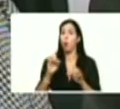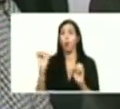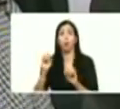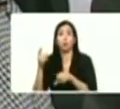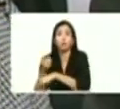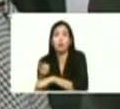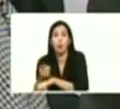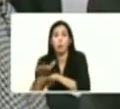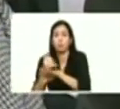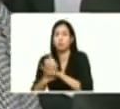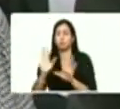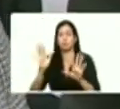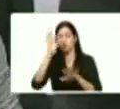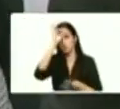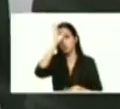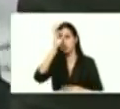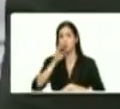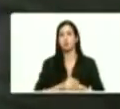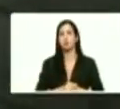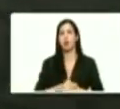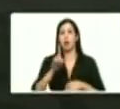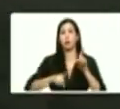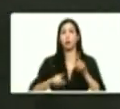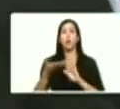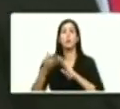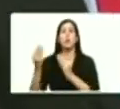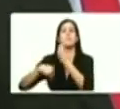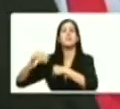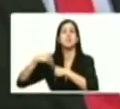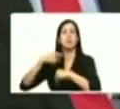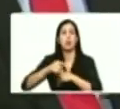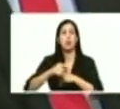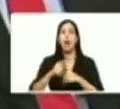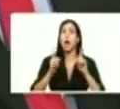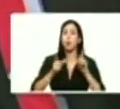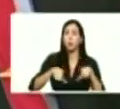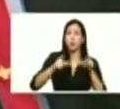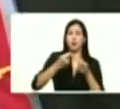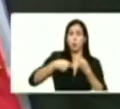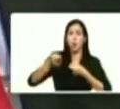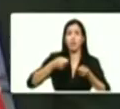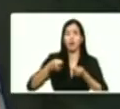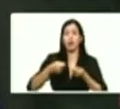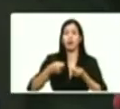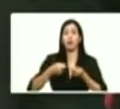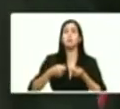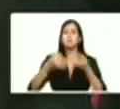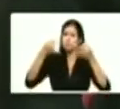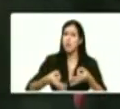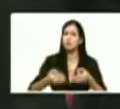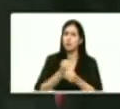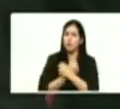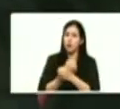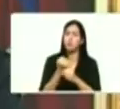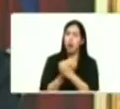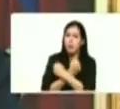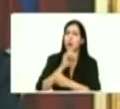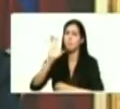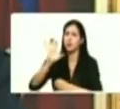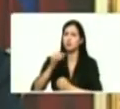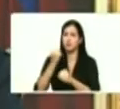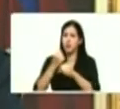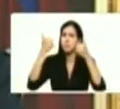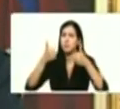las comunidades nos dicen que hay bodegueros que funcionan y son verdaderos patriotas hombres y mujeres a ellos todo mi